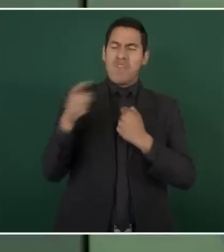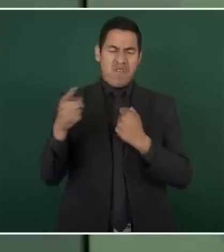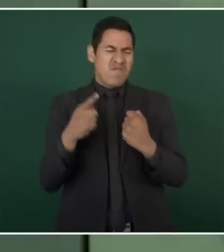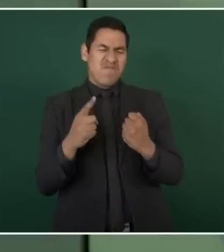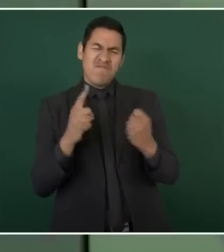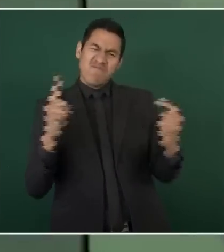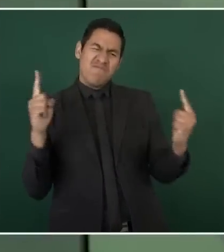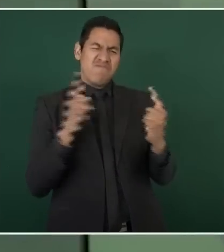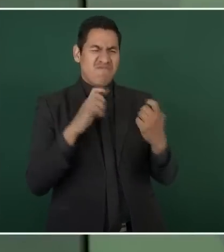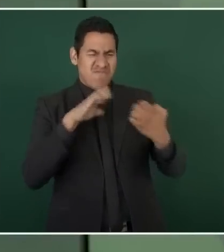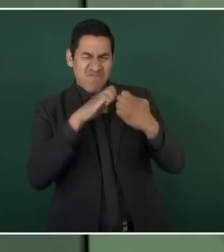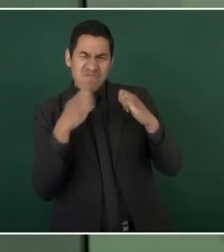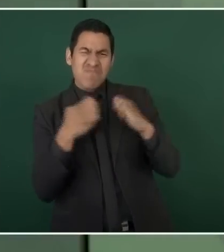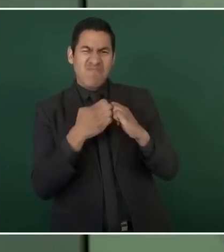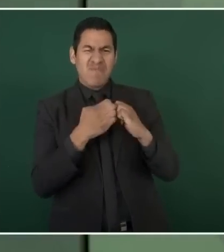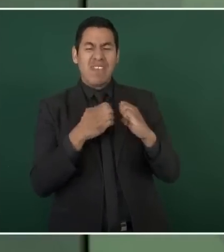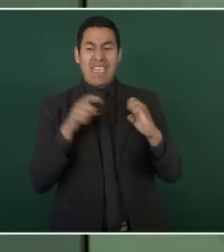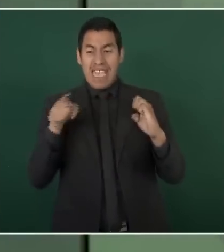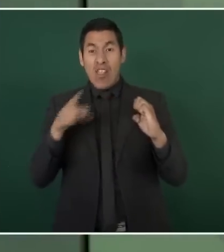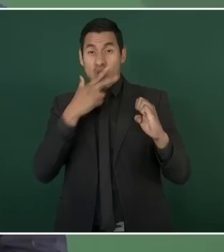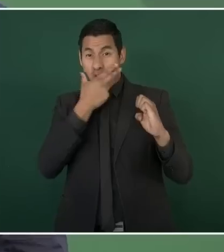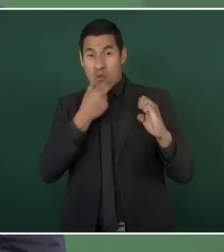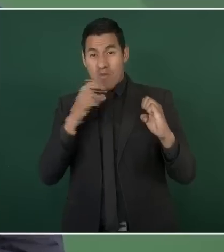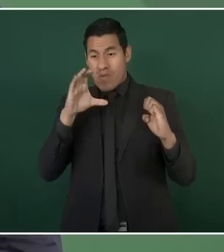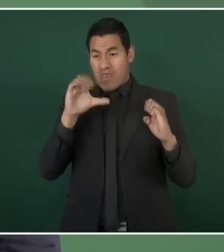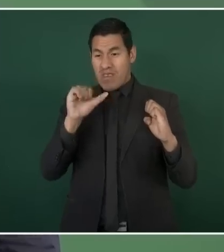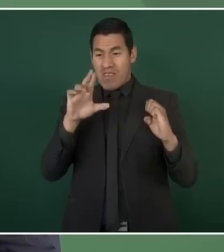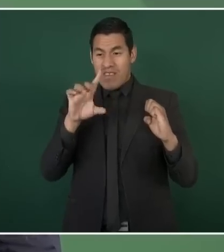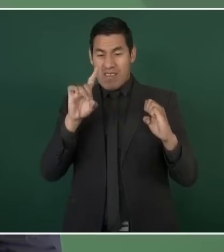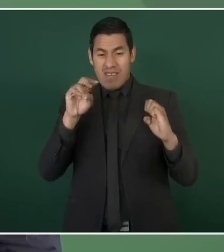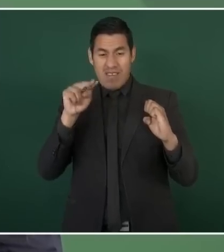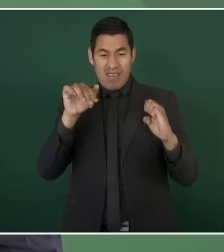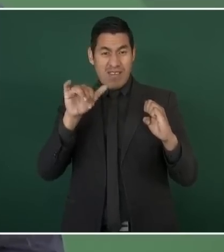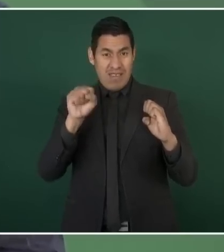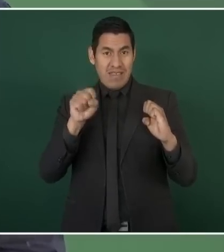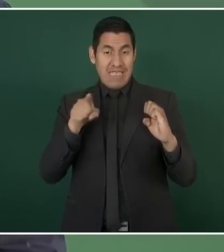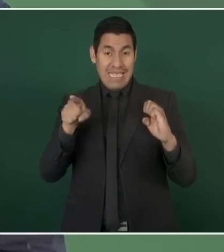Francisco Cárdenas, dice el maestro